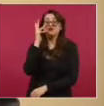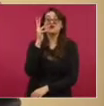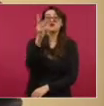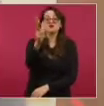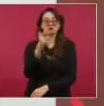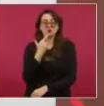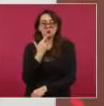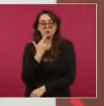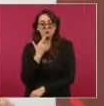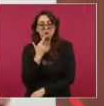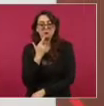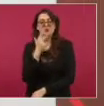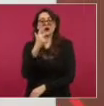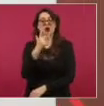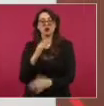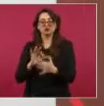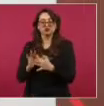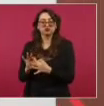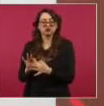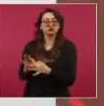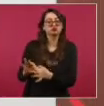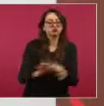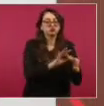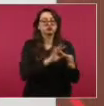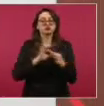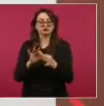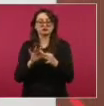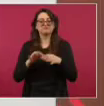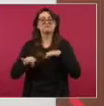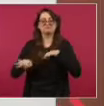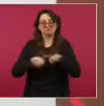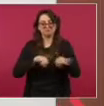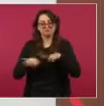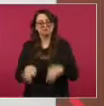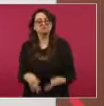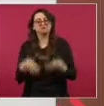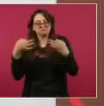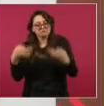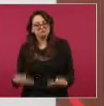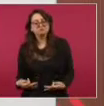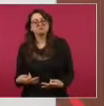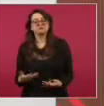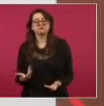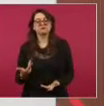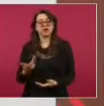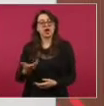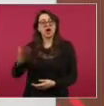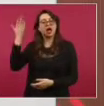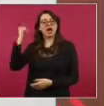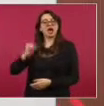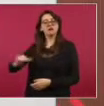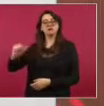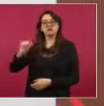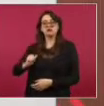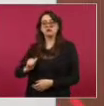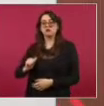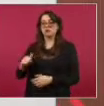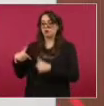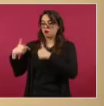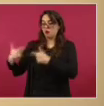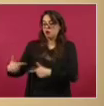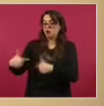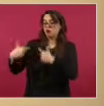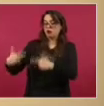esperanza en una mayor unidad y mejor trabajo. Las mexicanas y los mexicanos de ayer, de hoy y